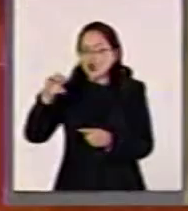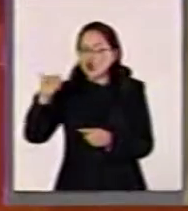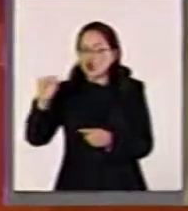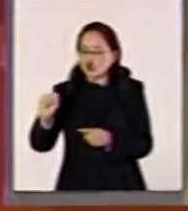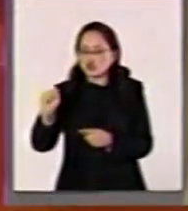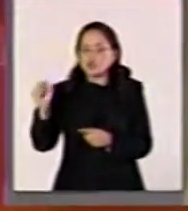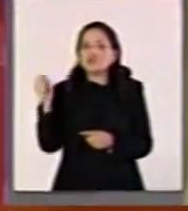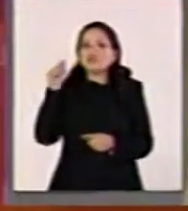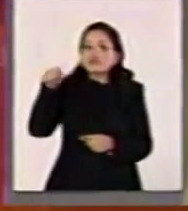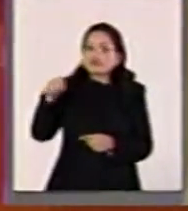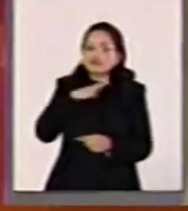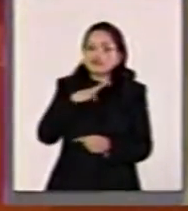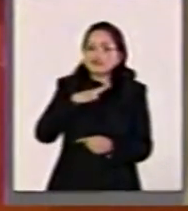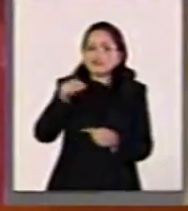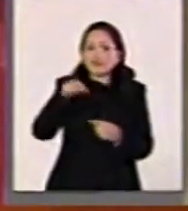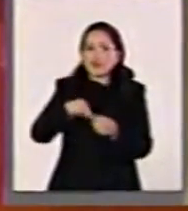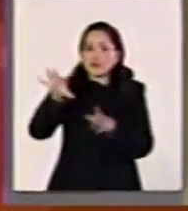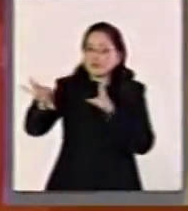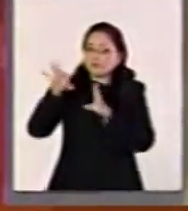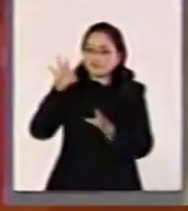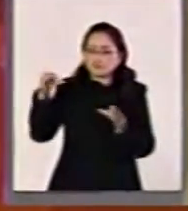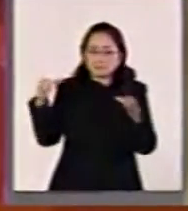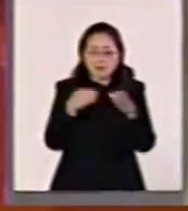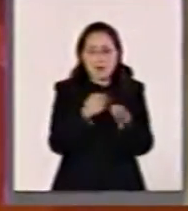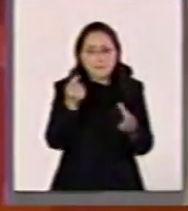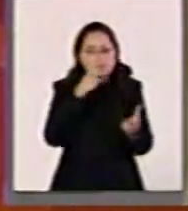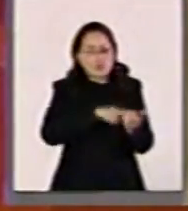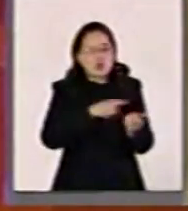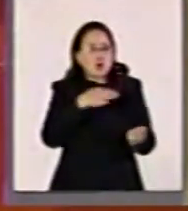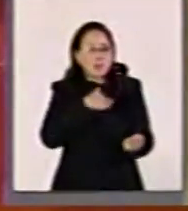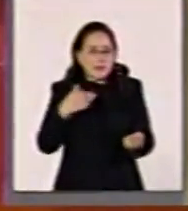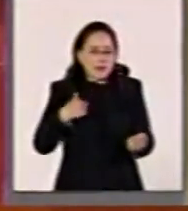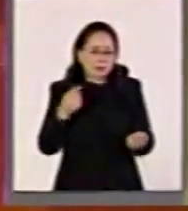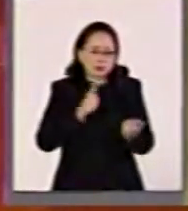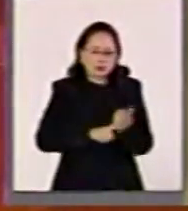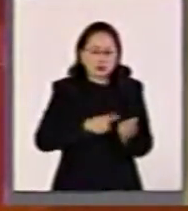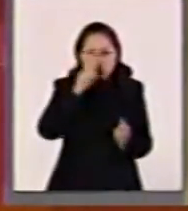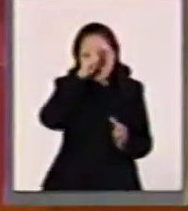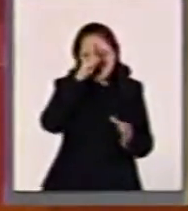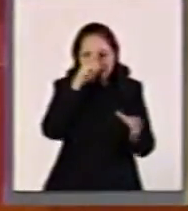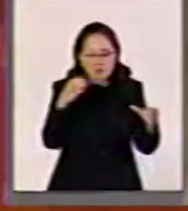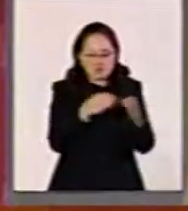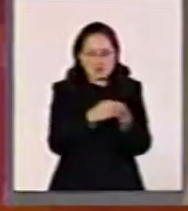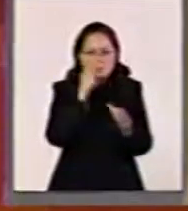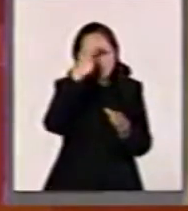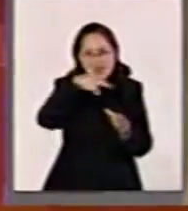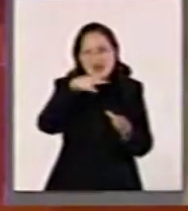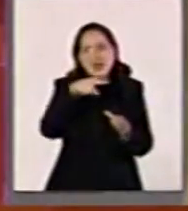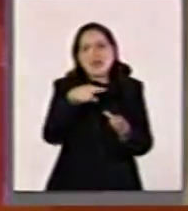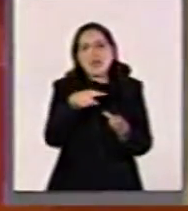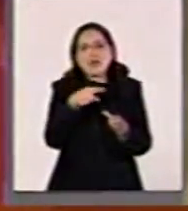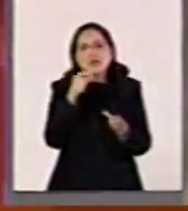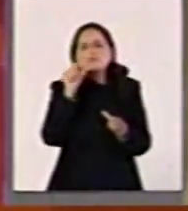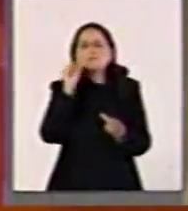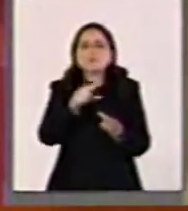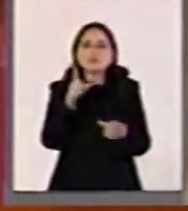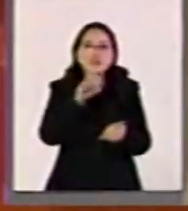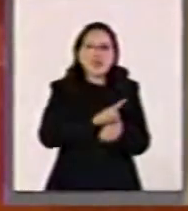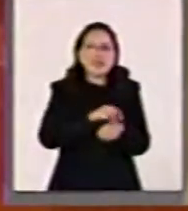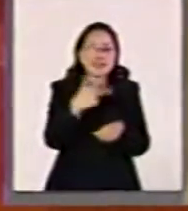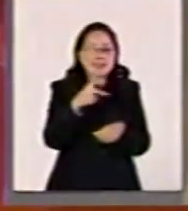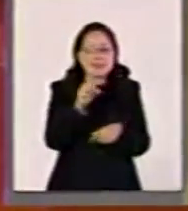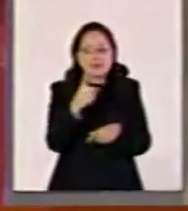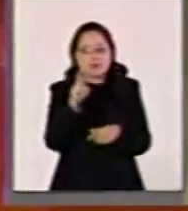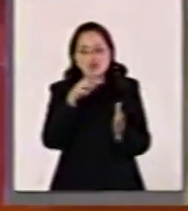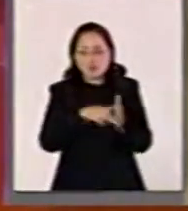Fascistlis Sackler, fue electo como integrante del Consejo Consultivo de la Comisión para un periodo a partir del 13 de diciembre de